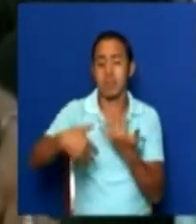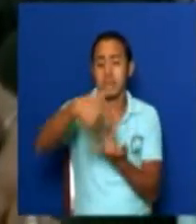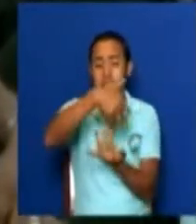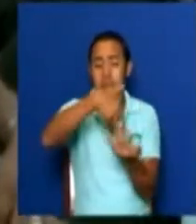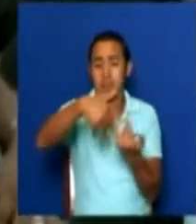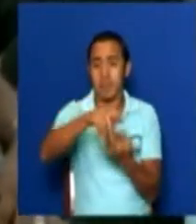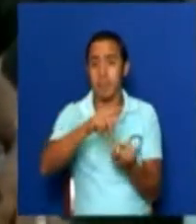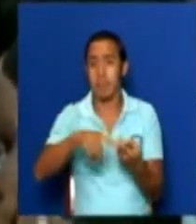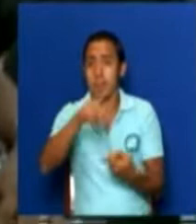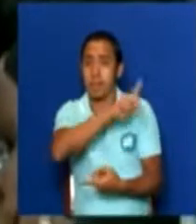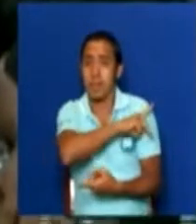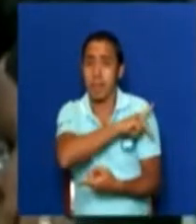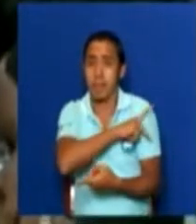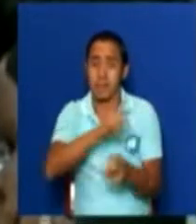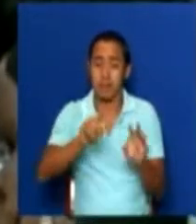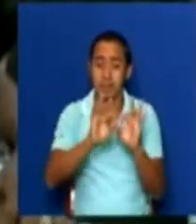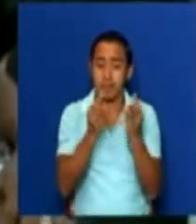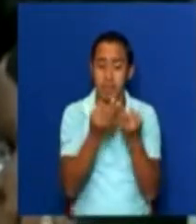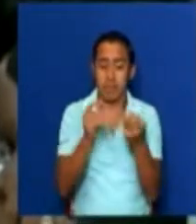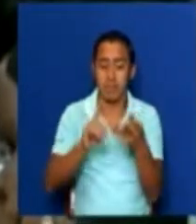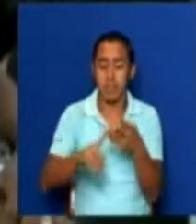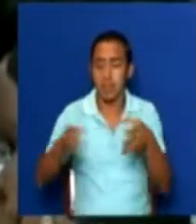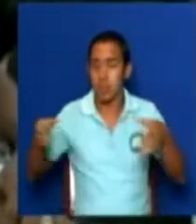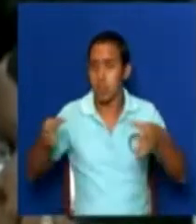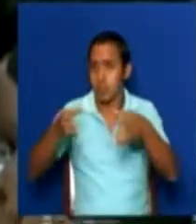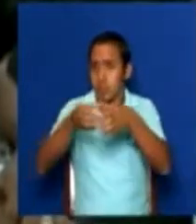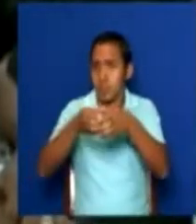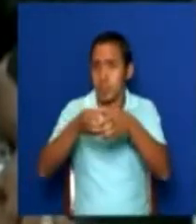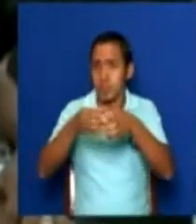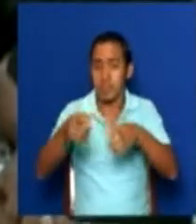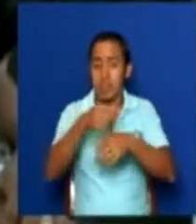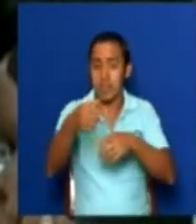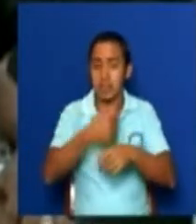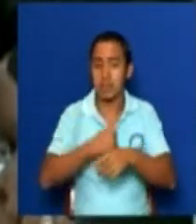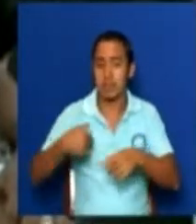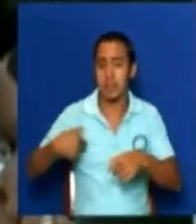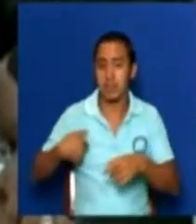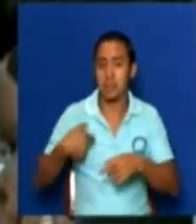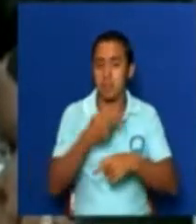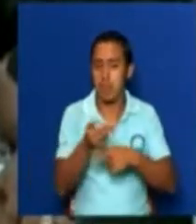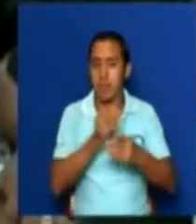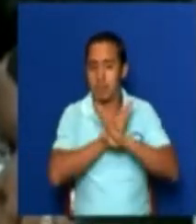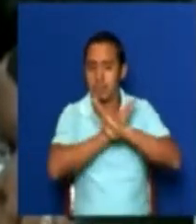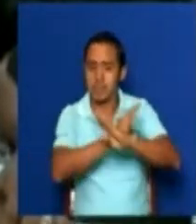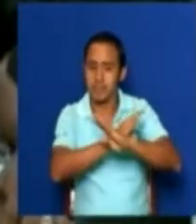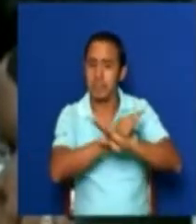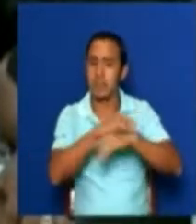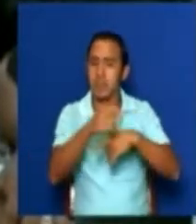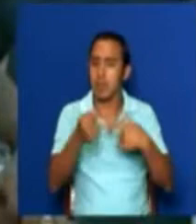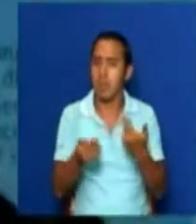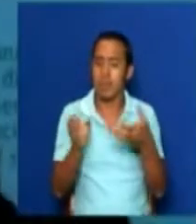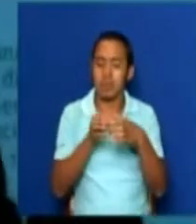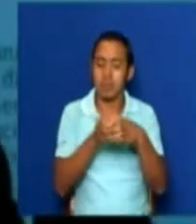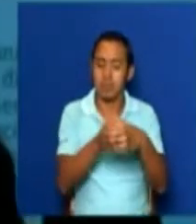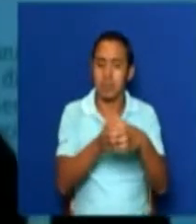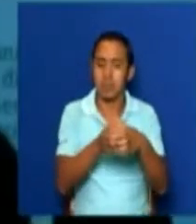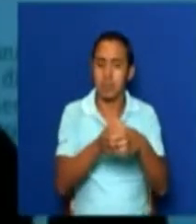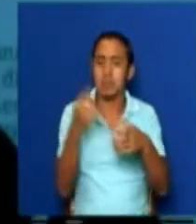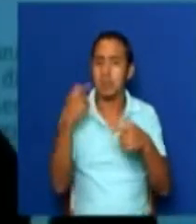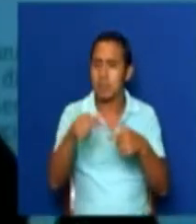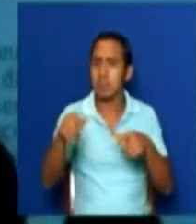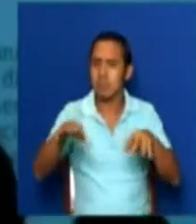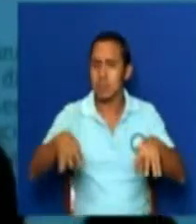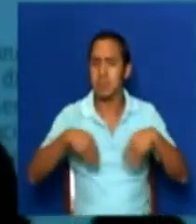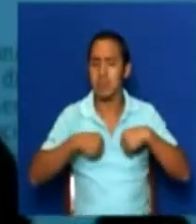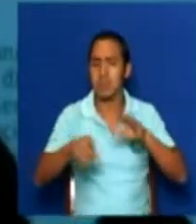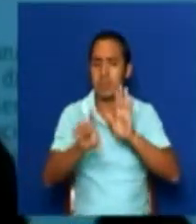relación policía, familia y comunidad, desarrollando el modelo preventivo y proactivo comunitario, aprobando